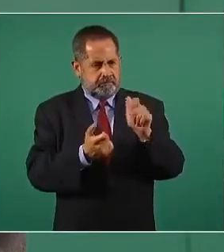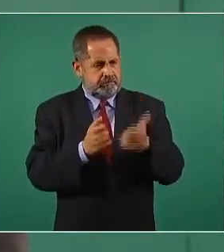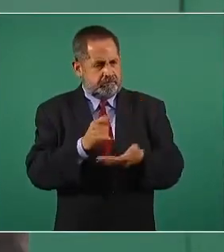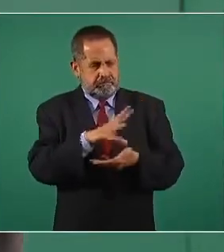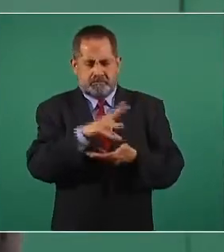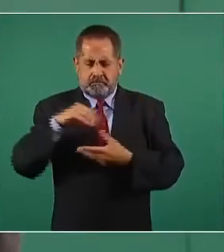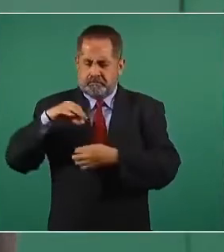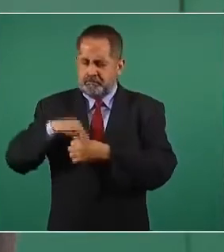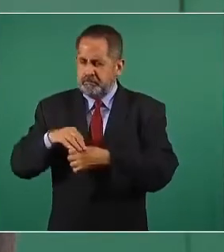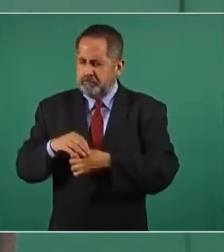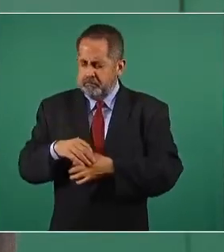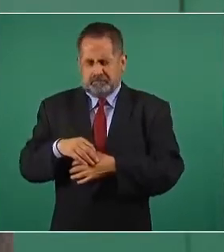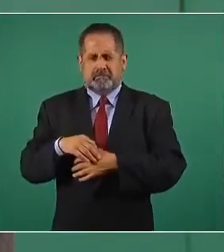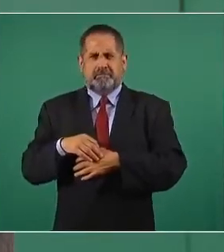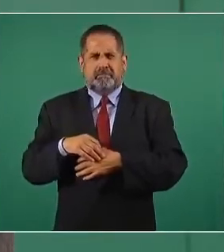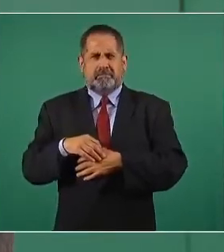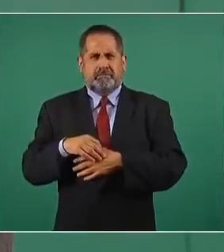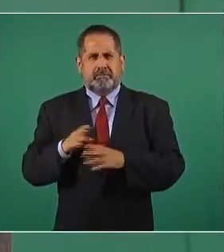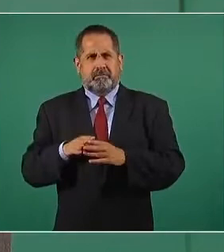¿De dónde saca esto?